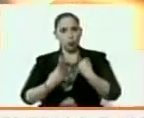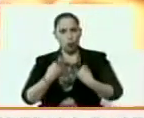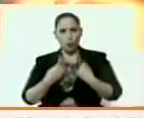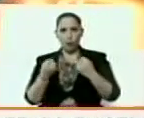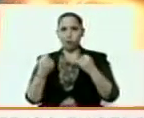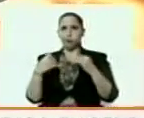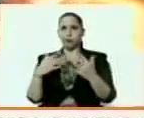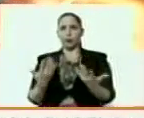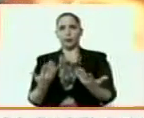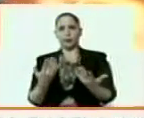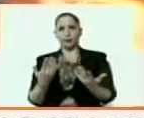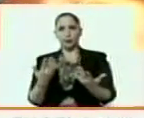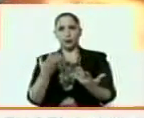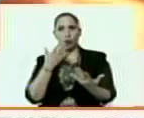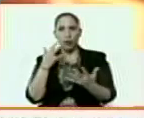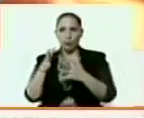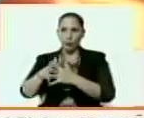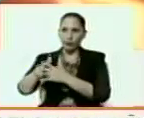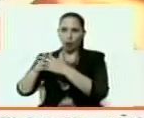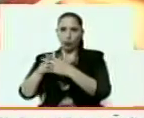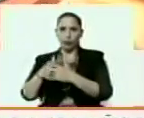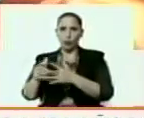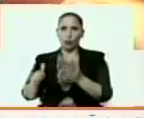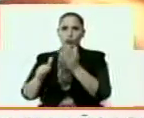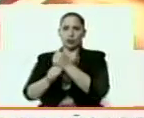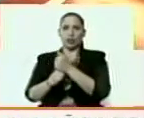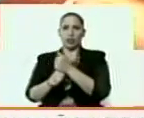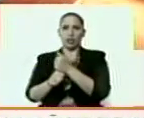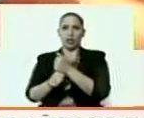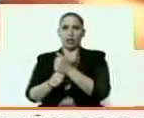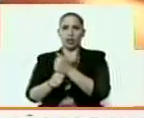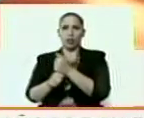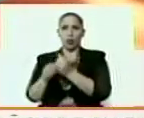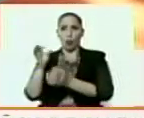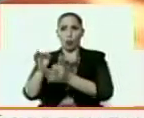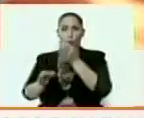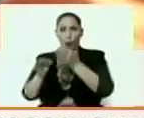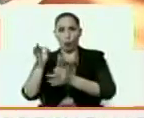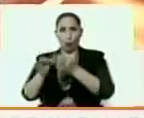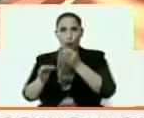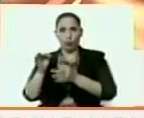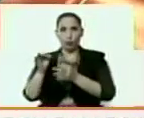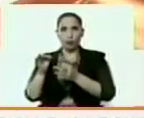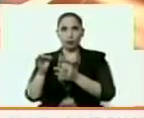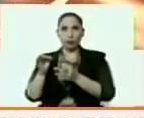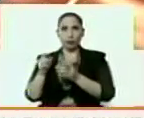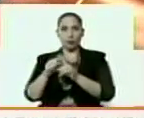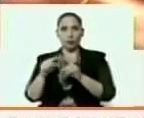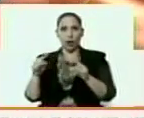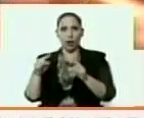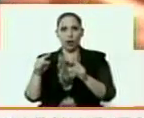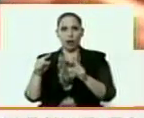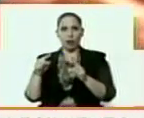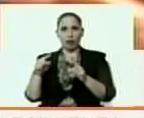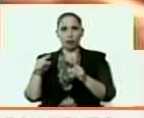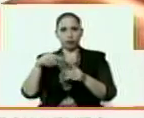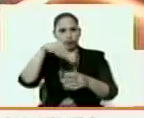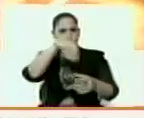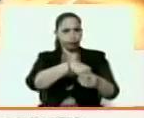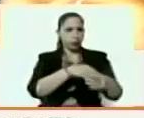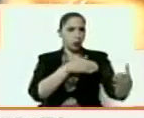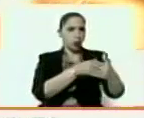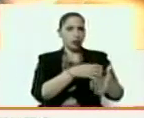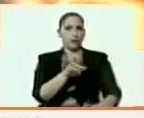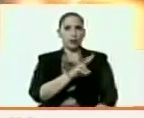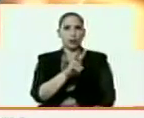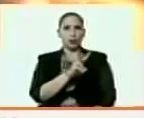la posibilidad de que Estados Unidos consiga excusas de orden pseudo-jurídico para emprender acciones en contra de